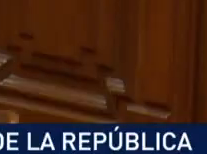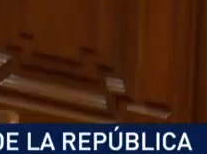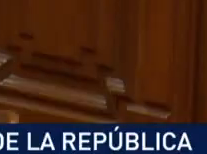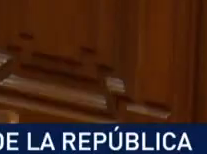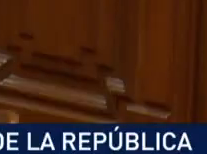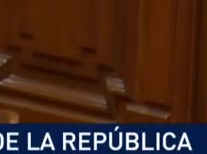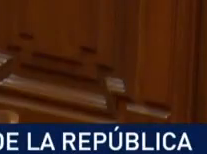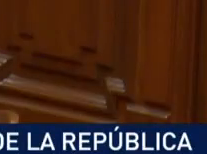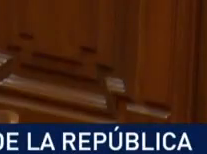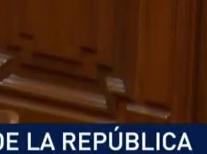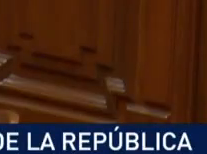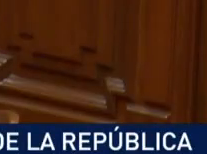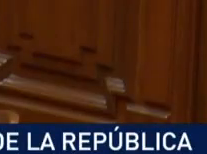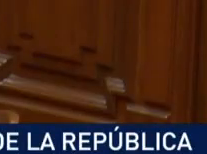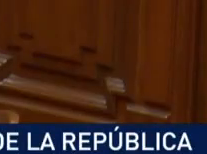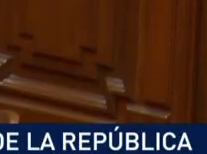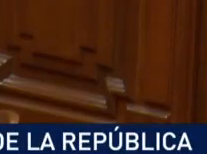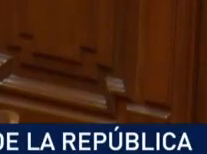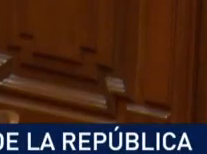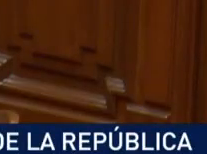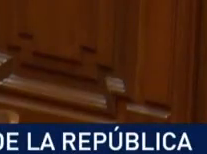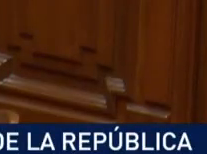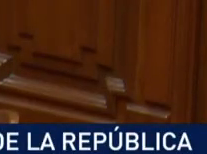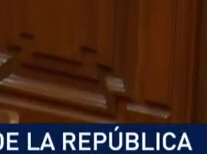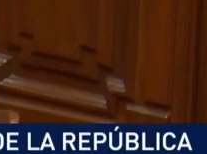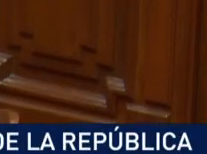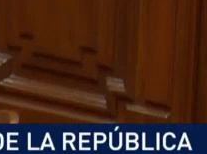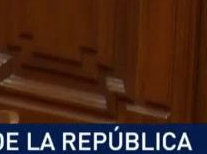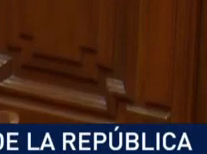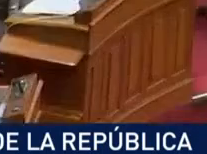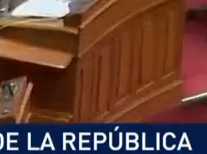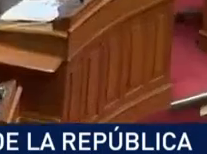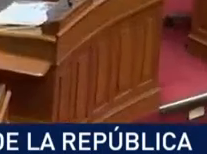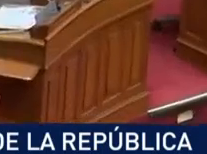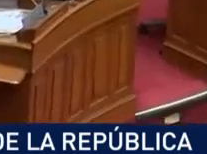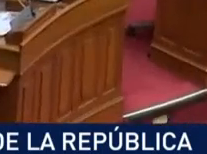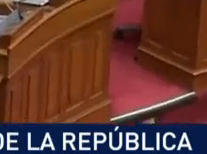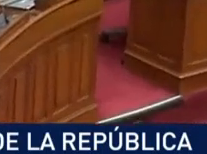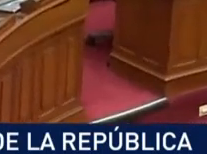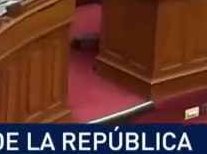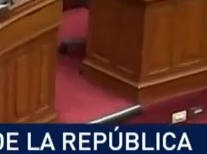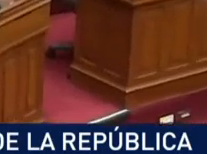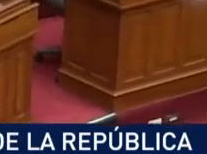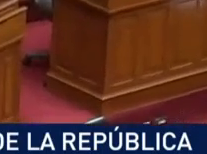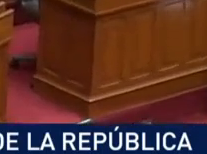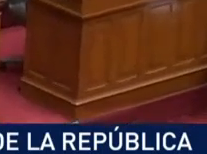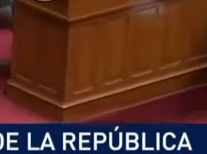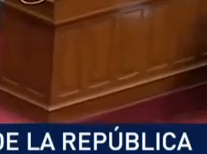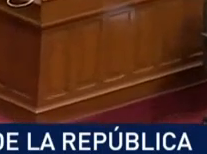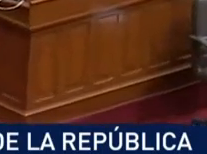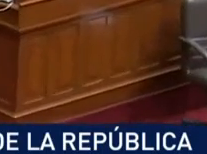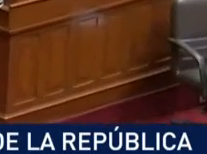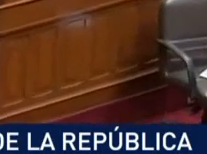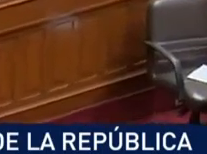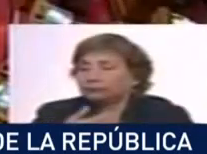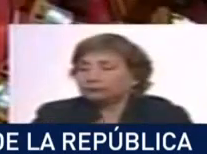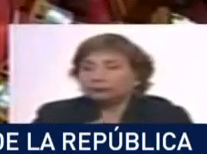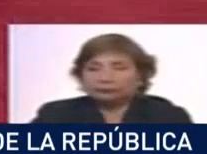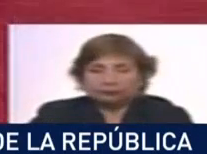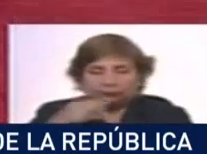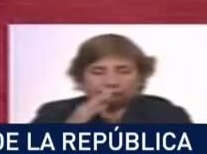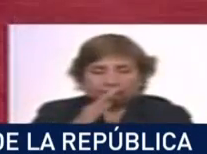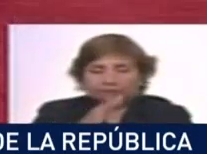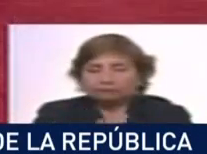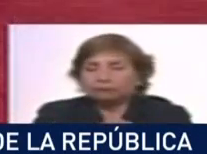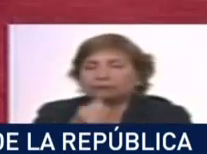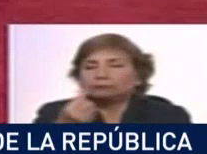de Gobierno en calidad de experto de hidrocarburos, como para dar su opinión, ¿no? Fui a Palacio de Gobierno